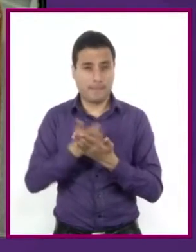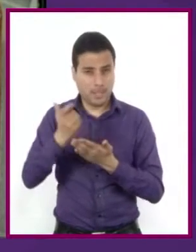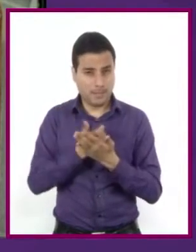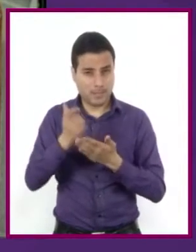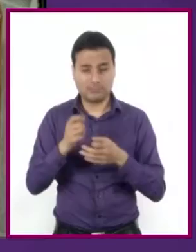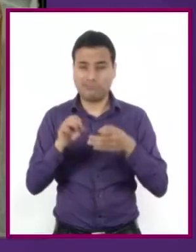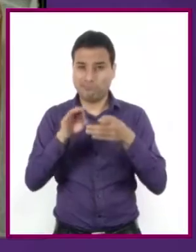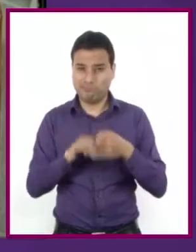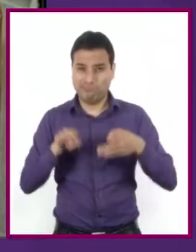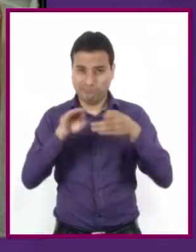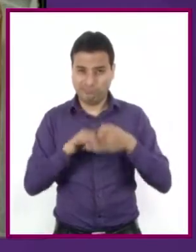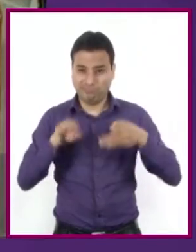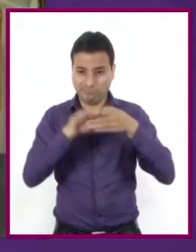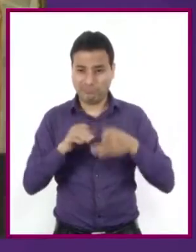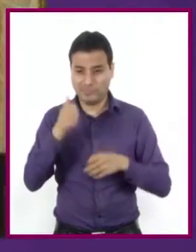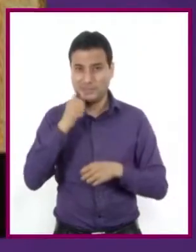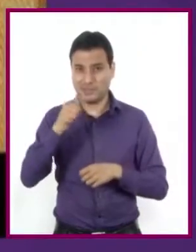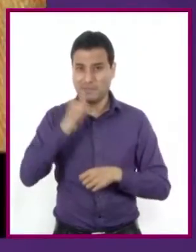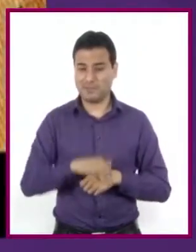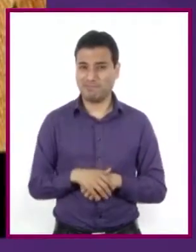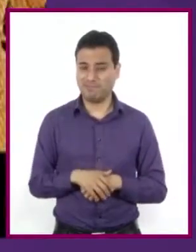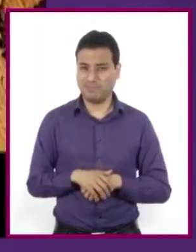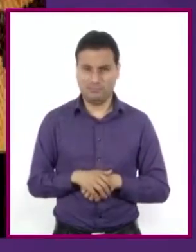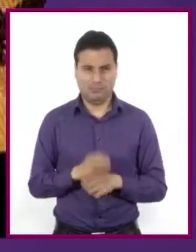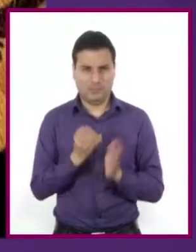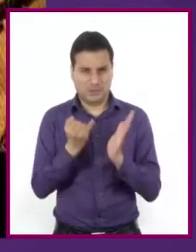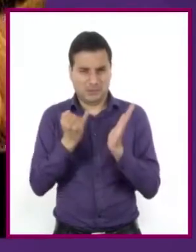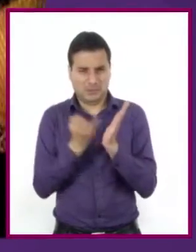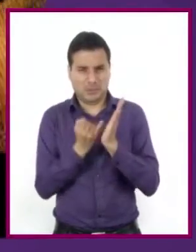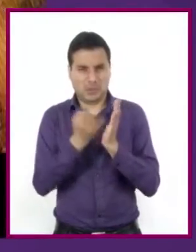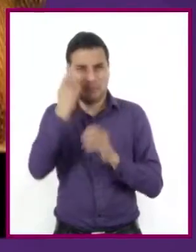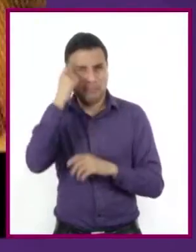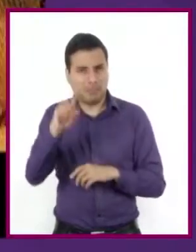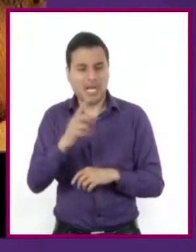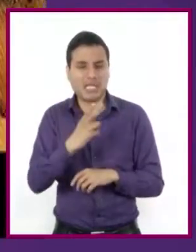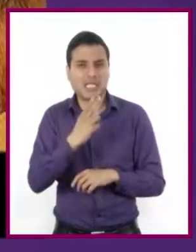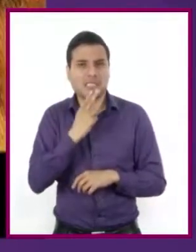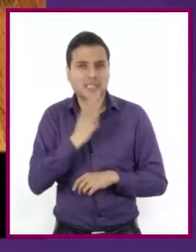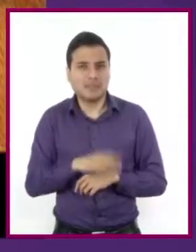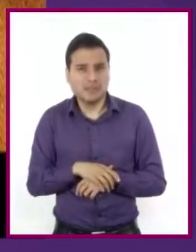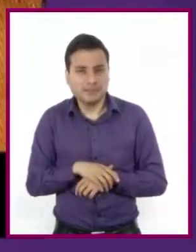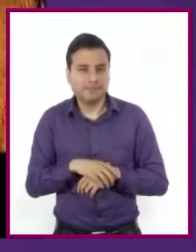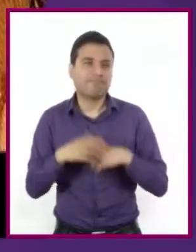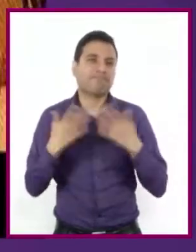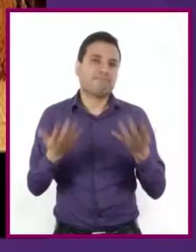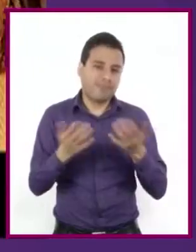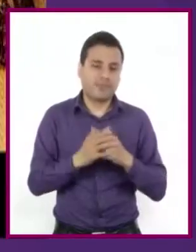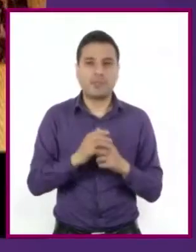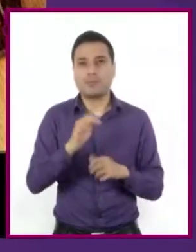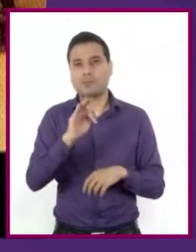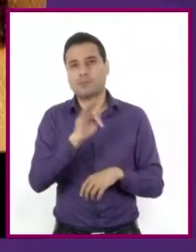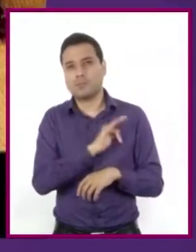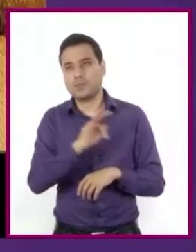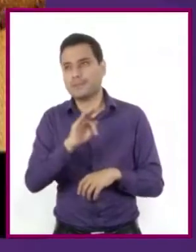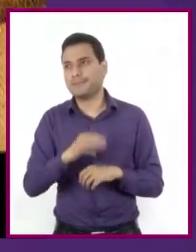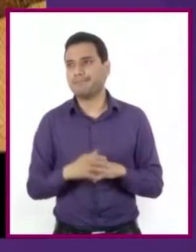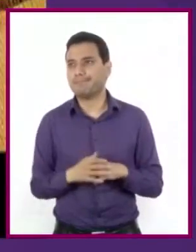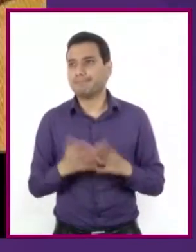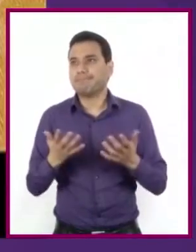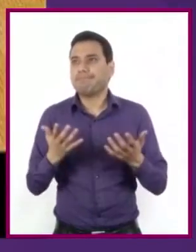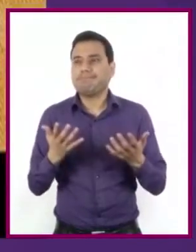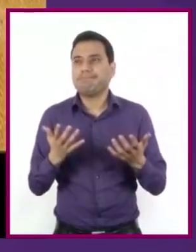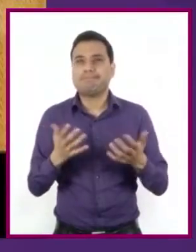obviamente, cuotas que servían para obras de la corporación, como si era